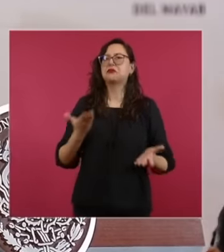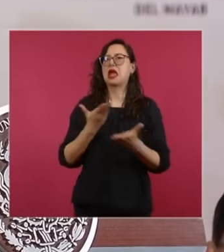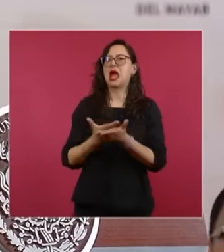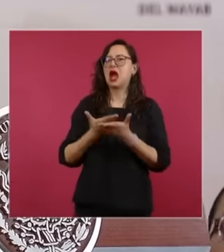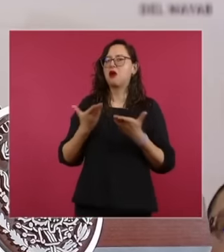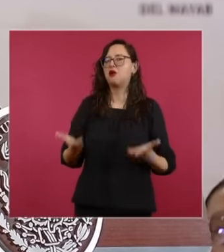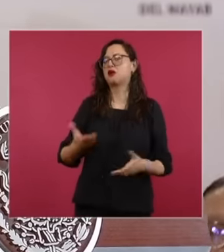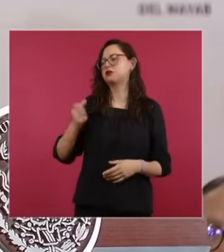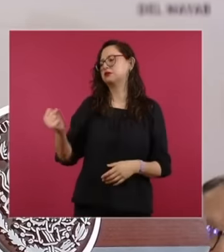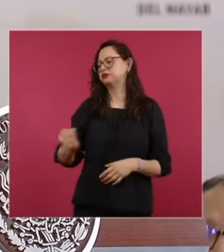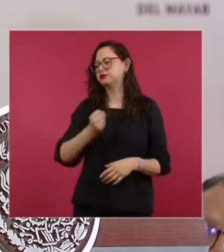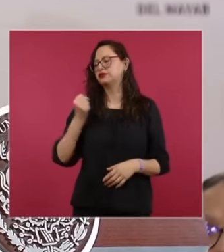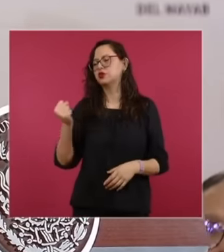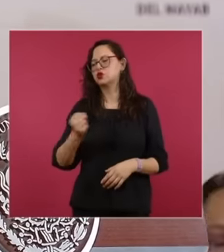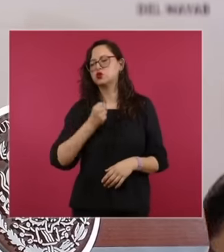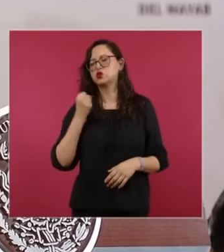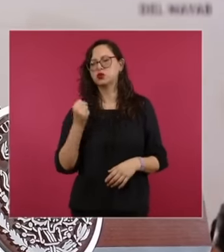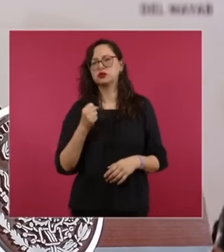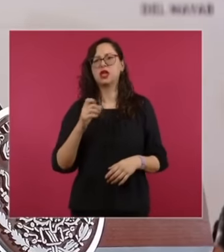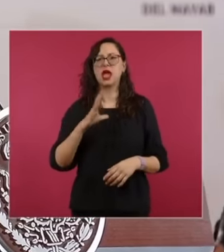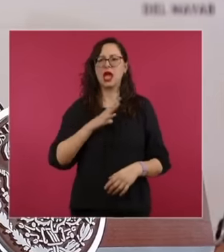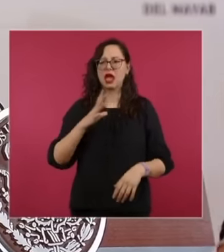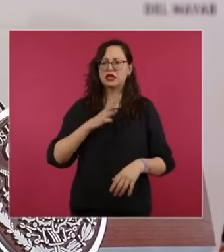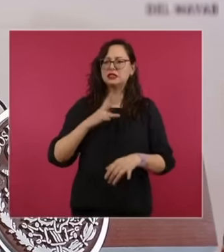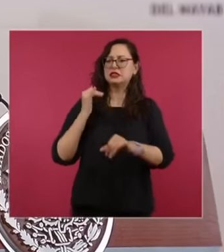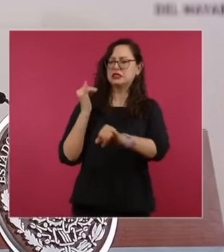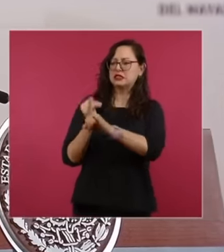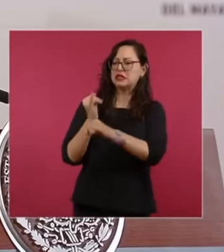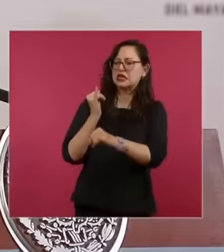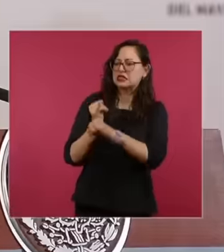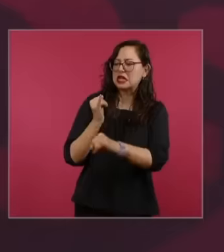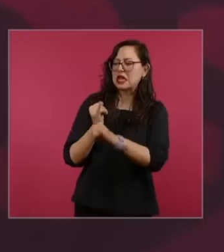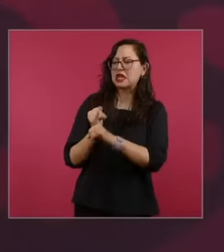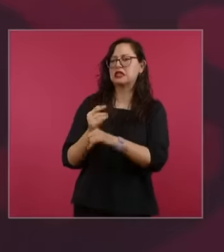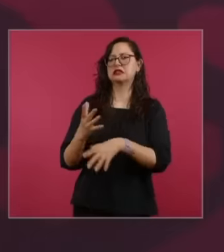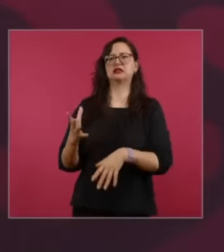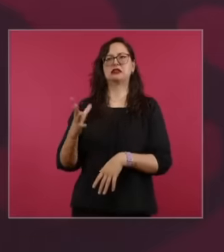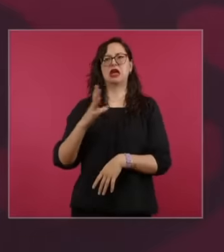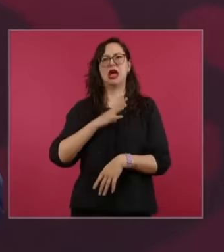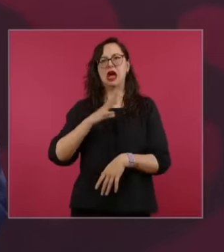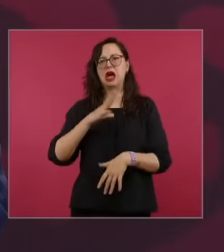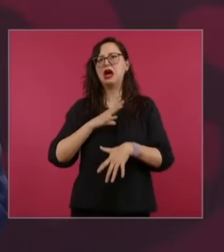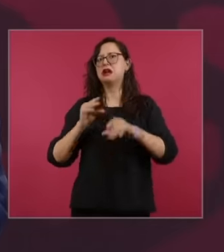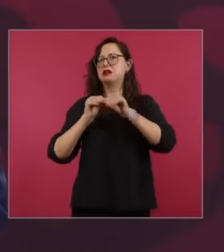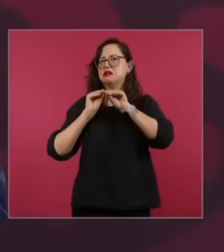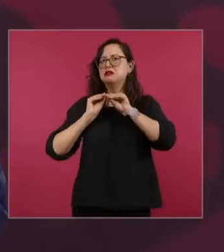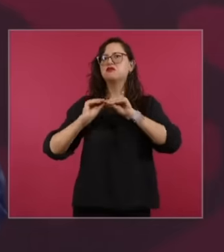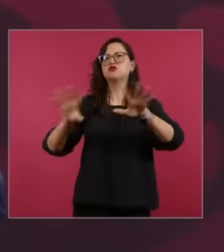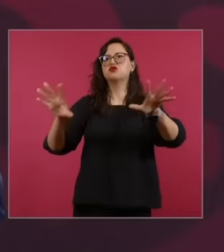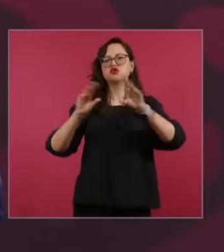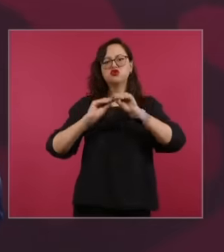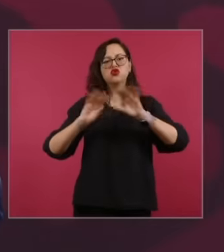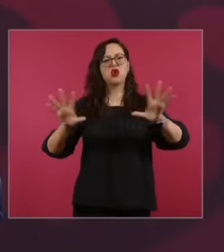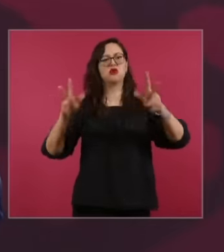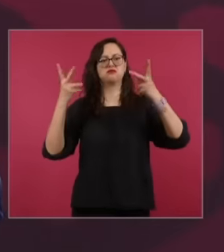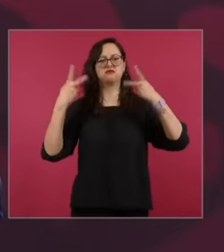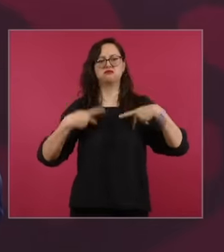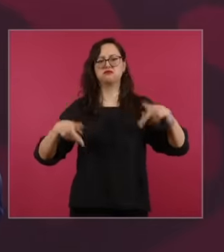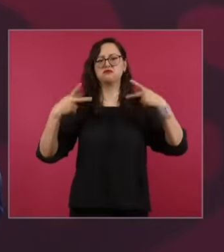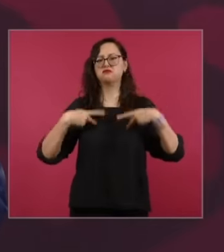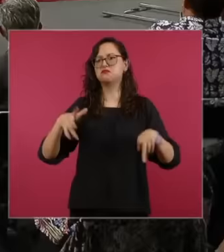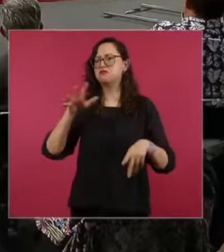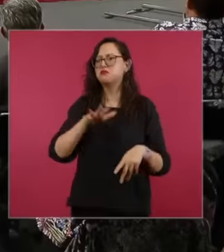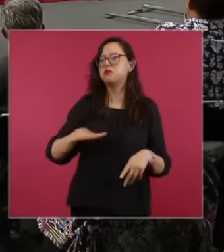sociales, de que hay más conciencia en